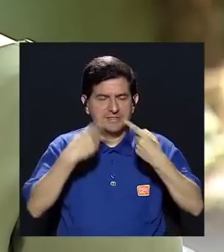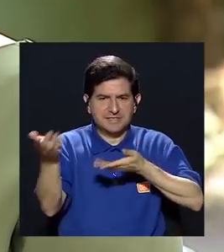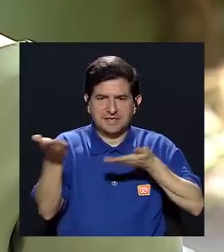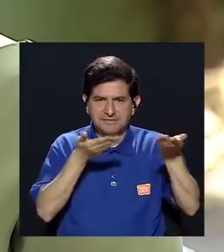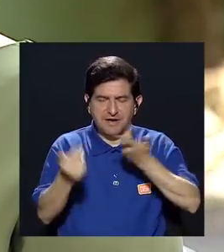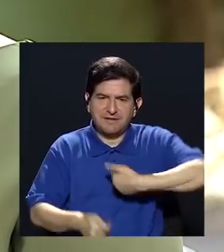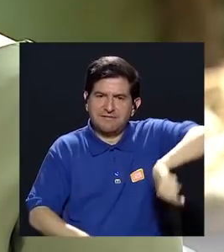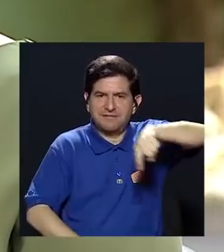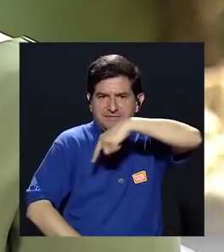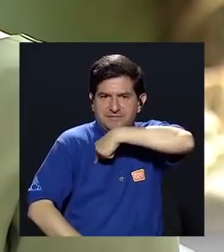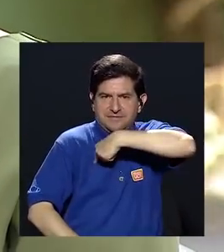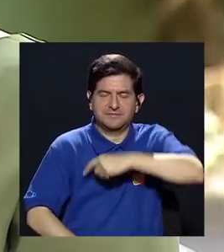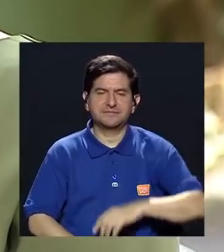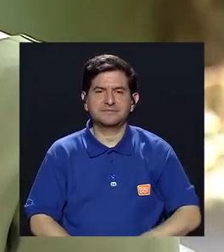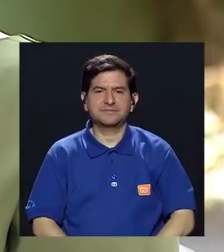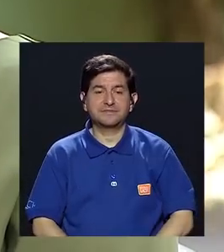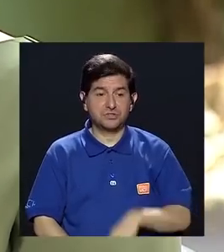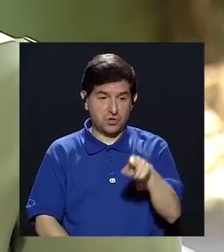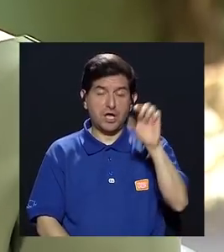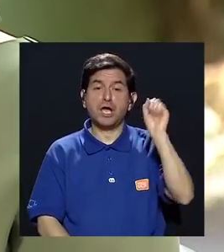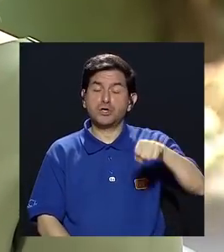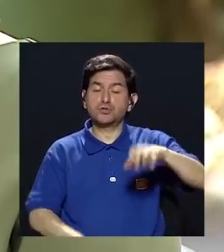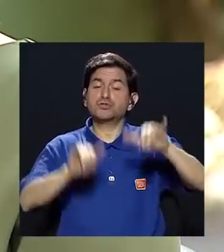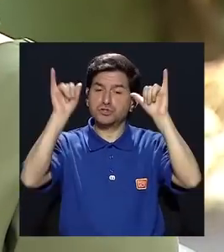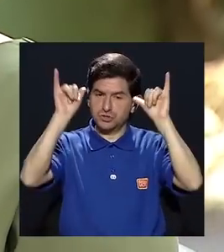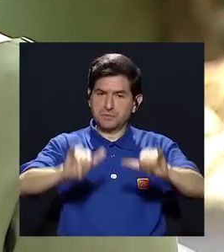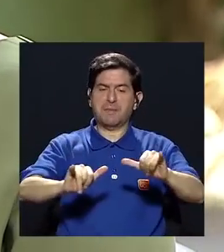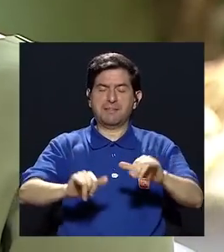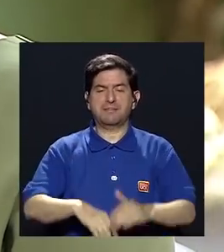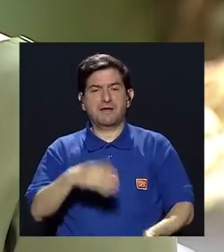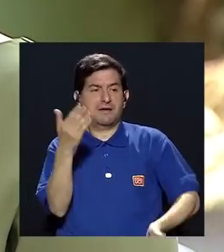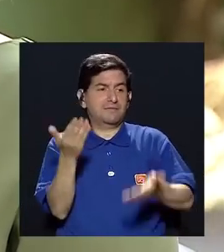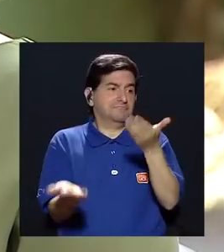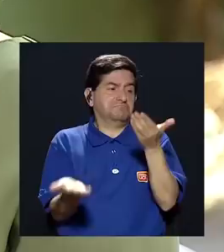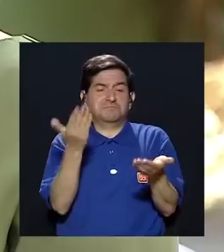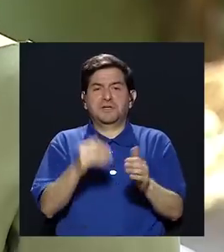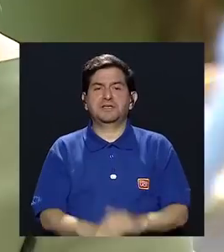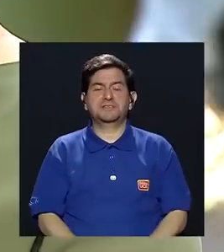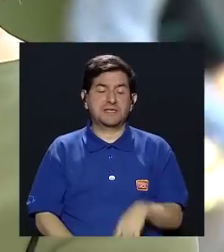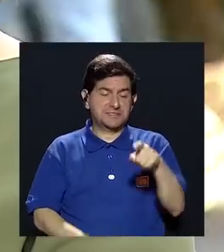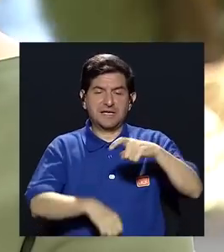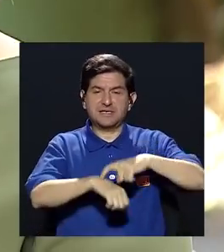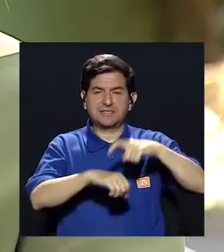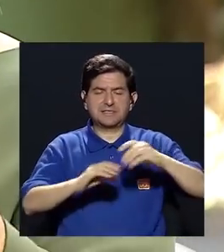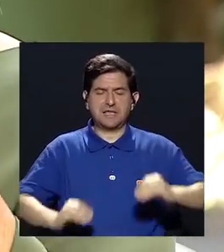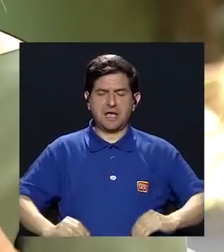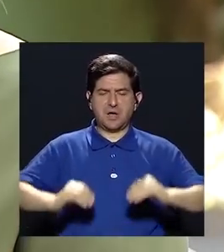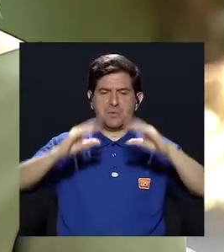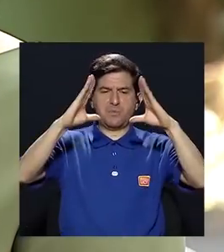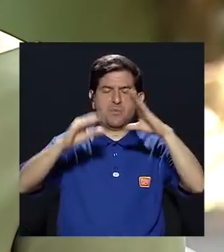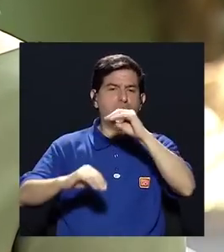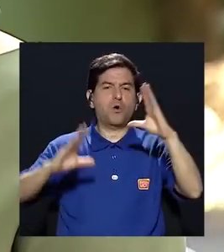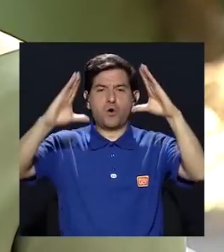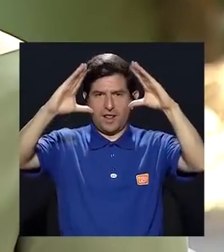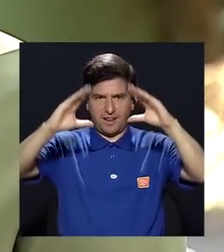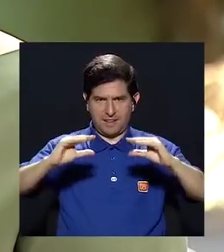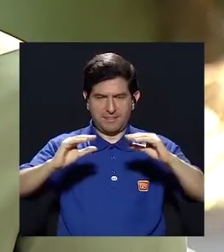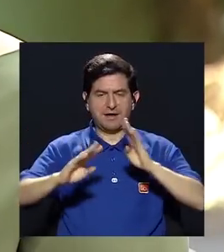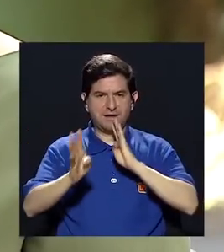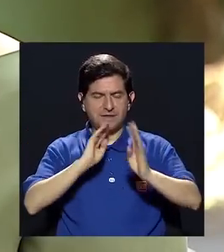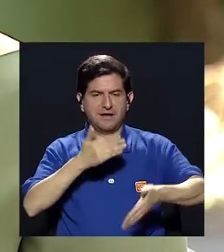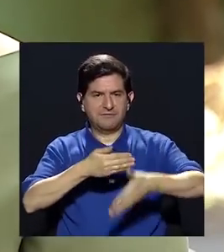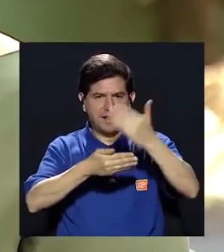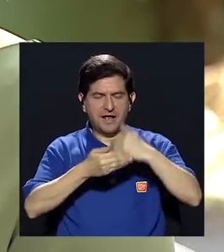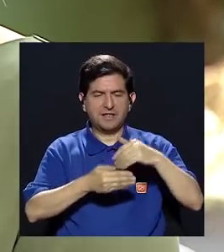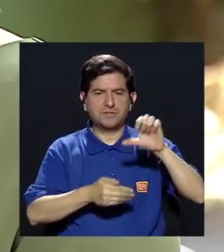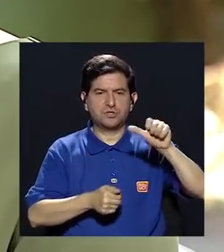a los servicios nuestros, ellos sí permanecen, ya sea durante ese rato en la mañana o ese rato en la tarde, como